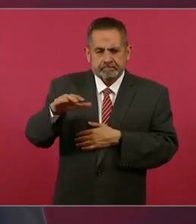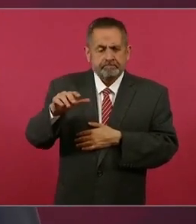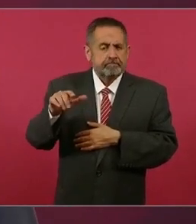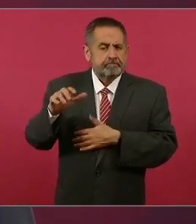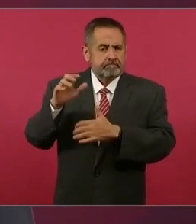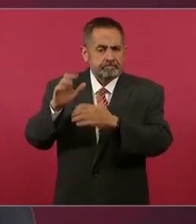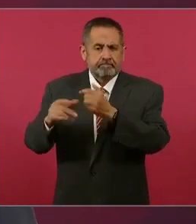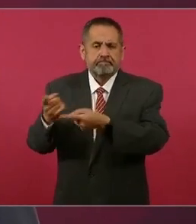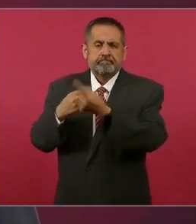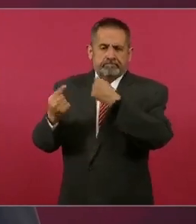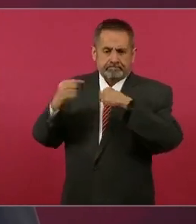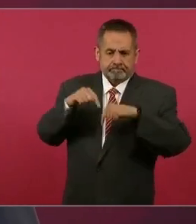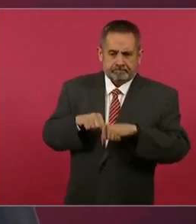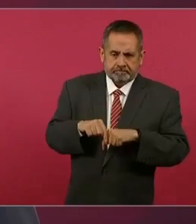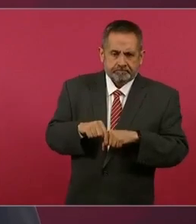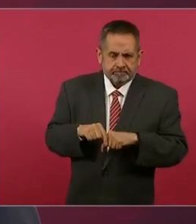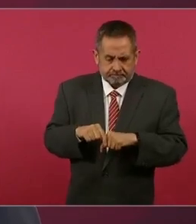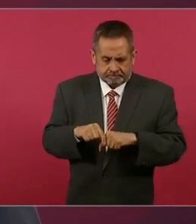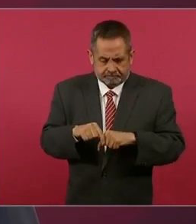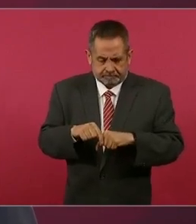y regresamos